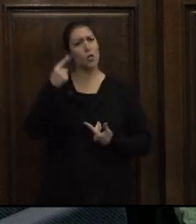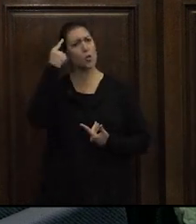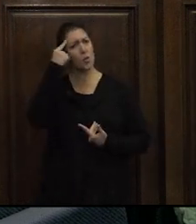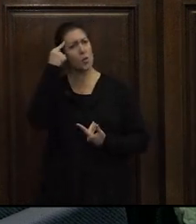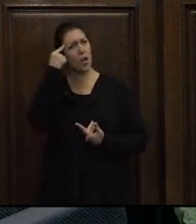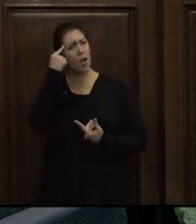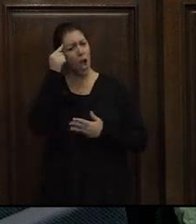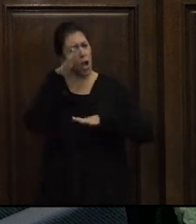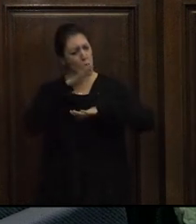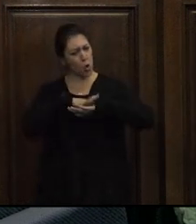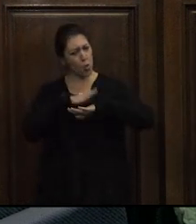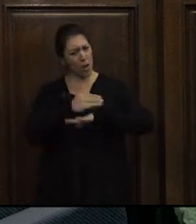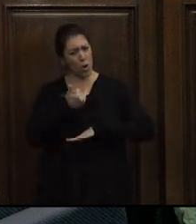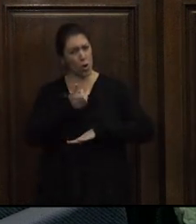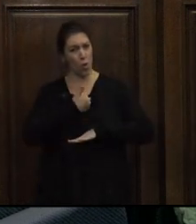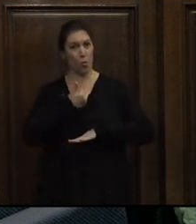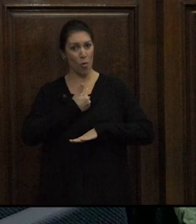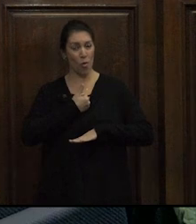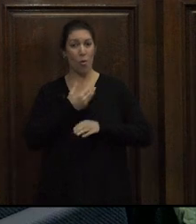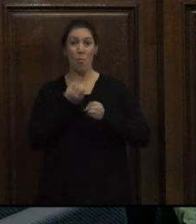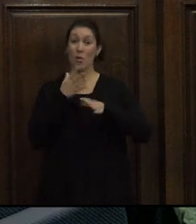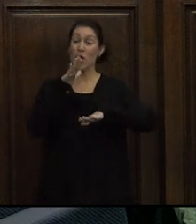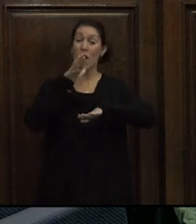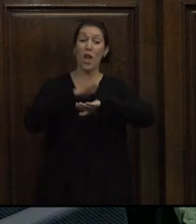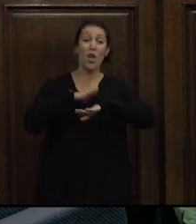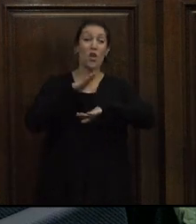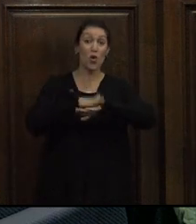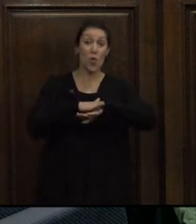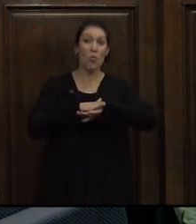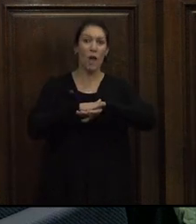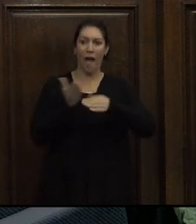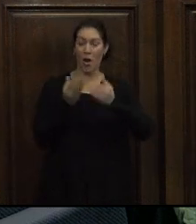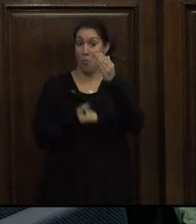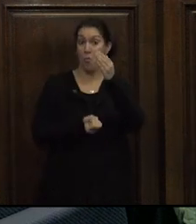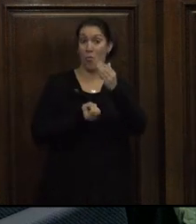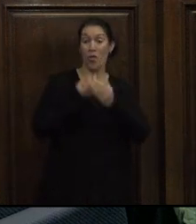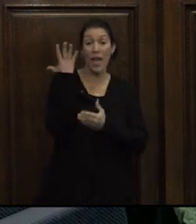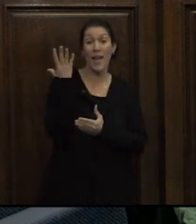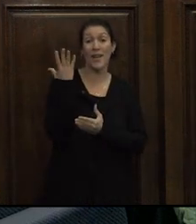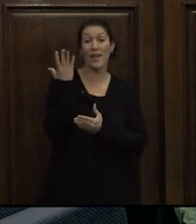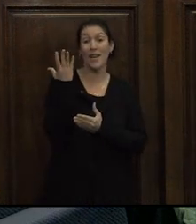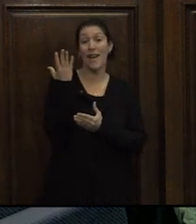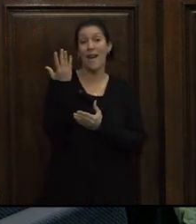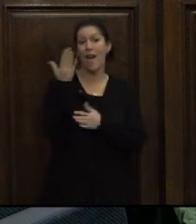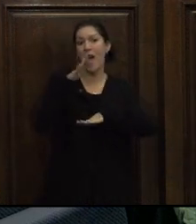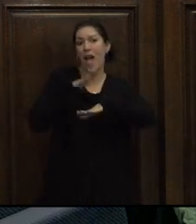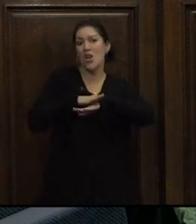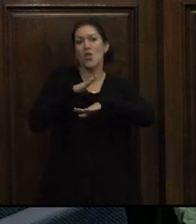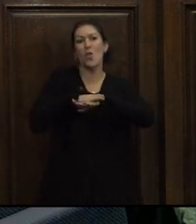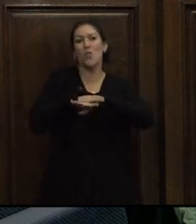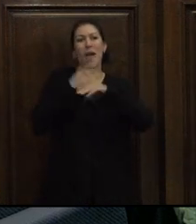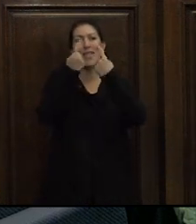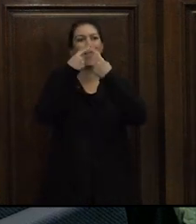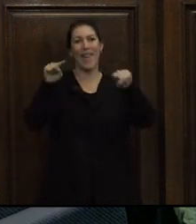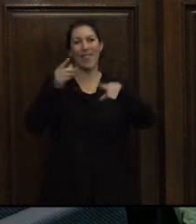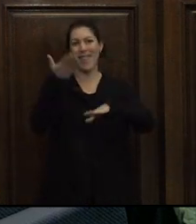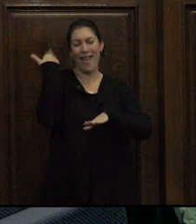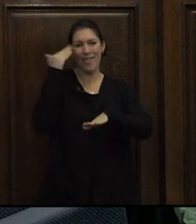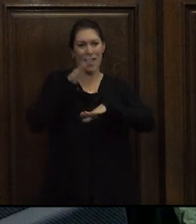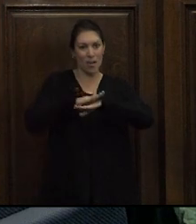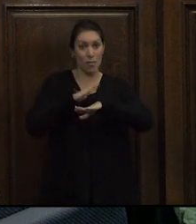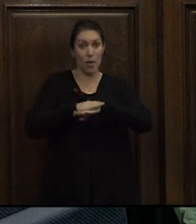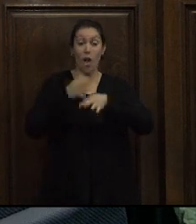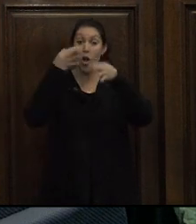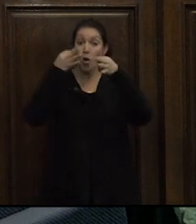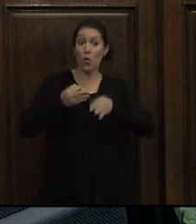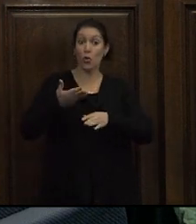el lugar de la culpa, porque tú traías como que la culpa de la forma moderna pierde efecto. Y justo